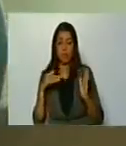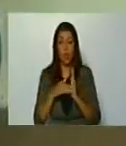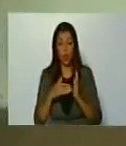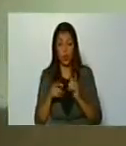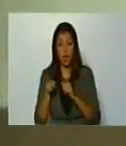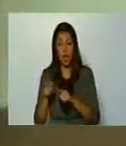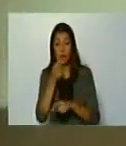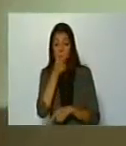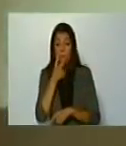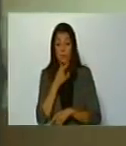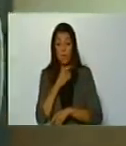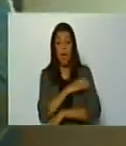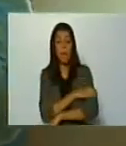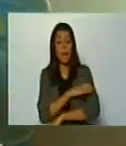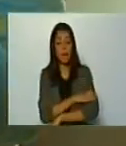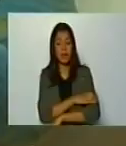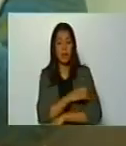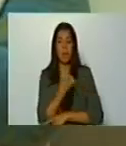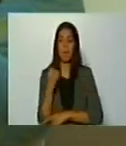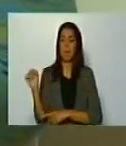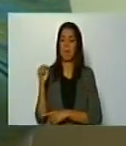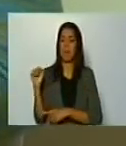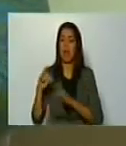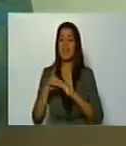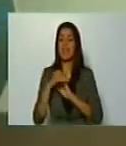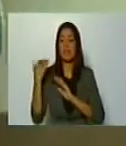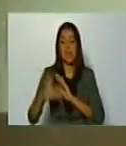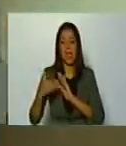individuo que irrespetó el Estado de Derecho